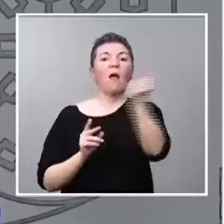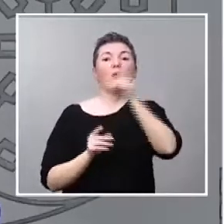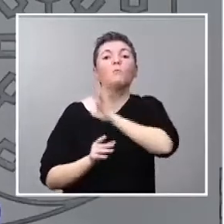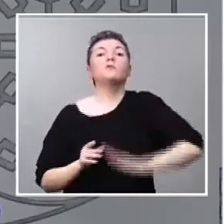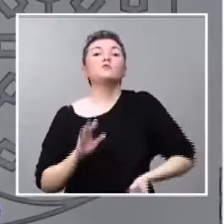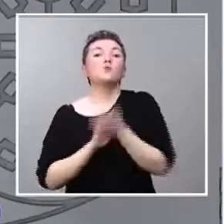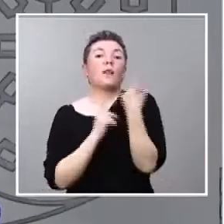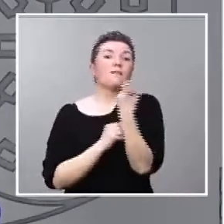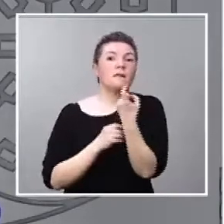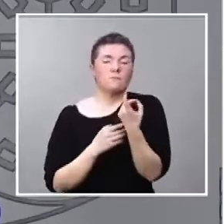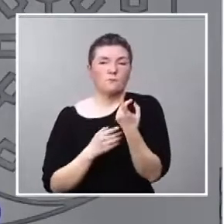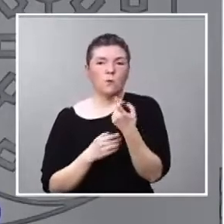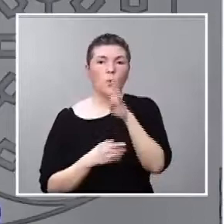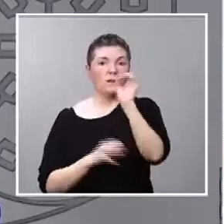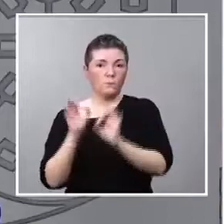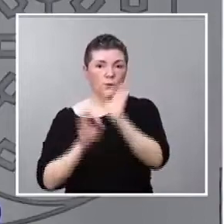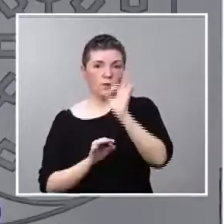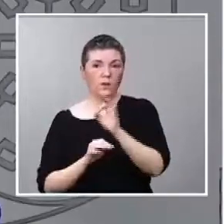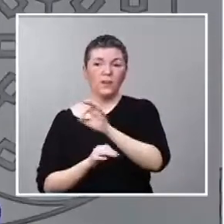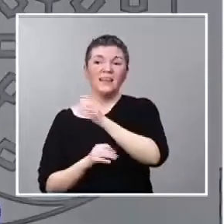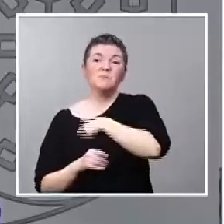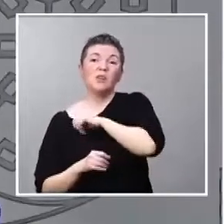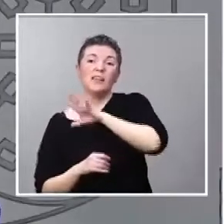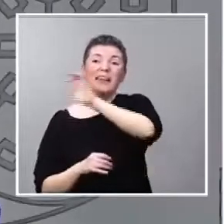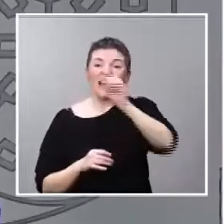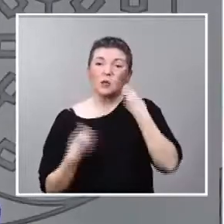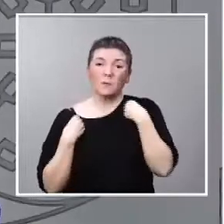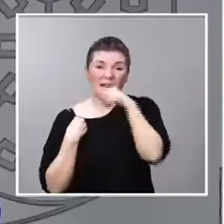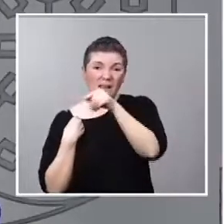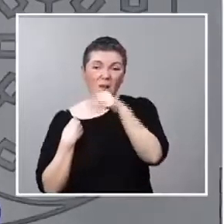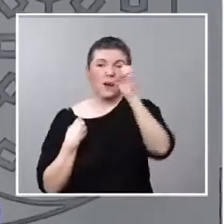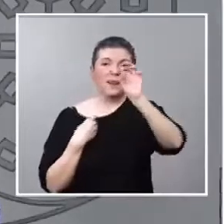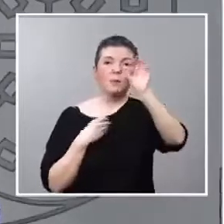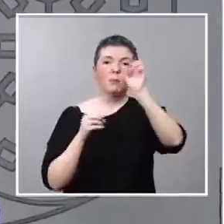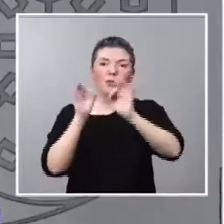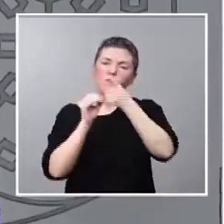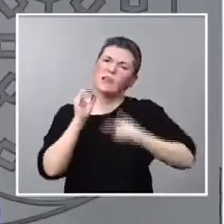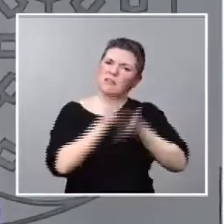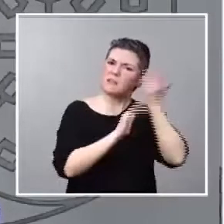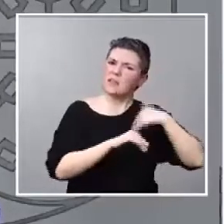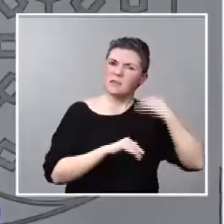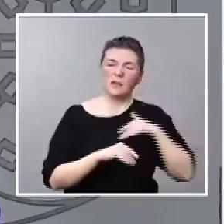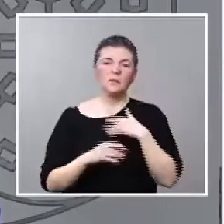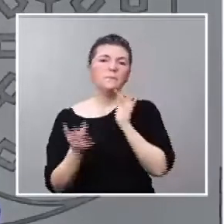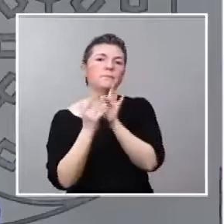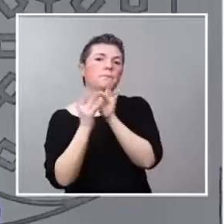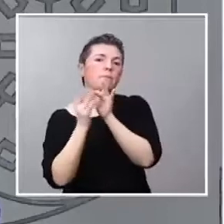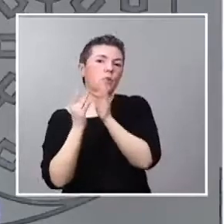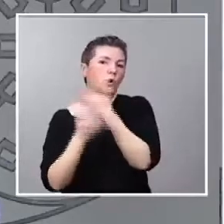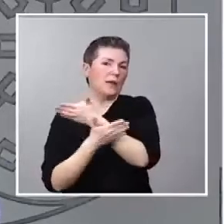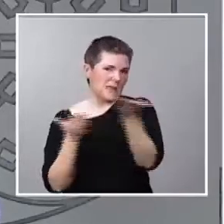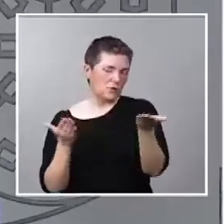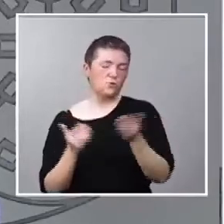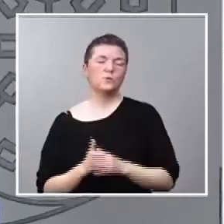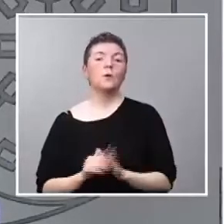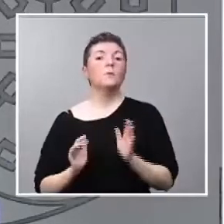entras en ese tipo de cosas que no matizas. Y a mí, por ejemplo, me pasa mucho y antes me ha pasado. El tipo de discurso que hago es muy